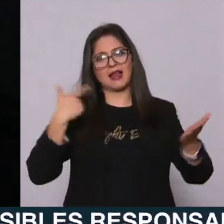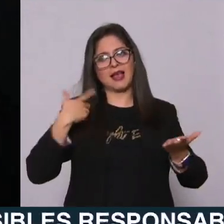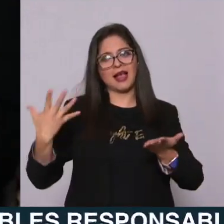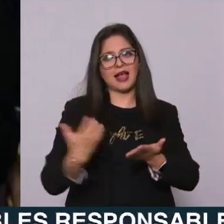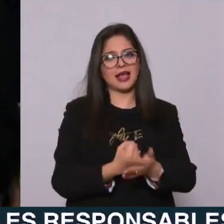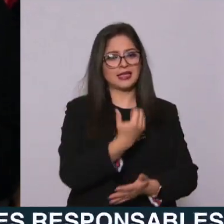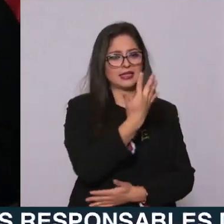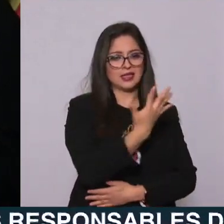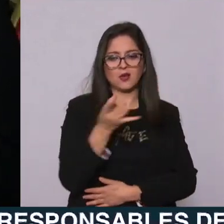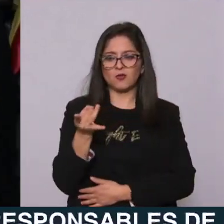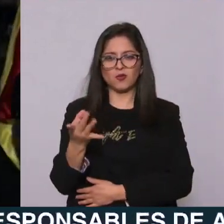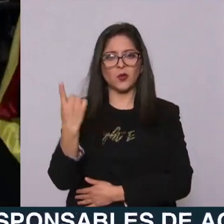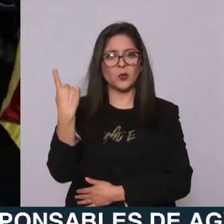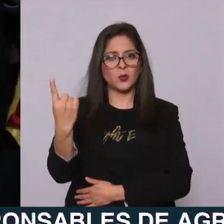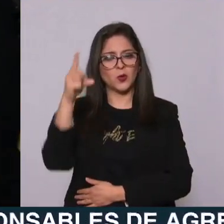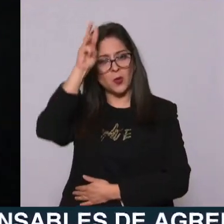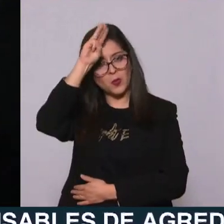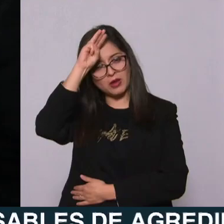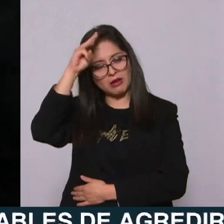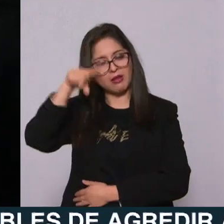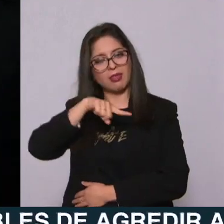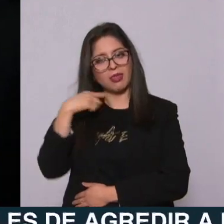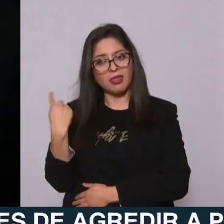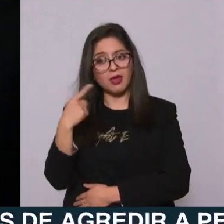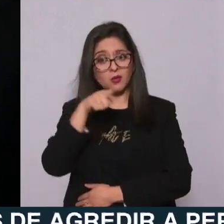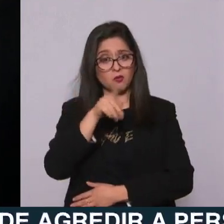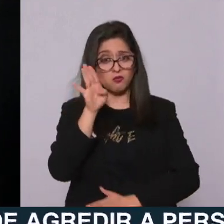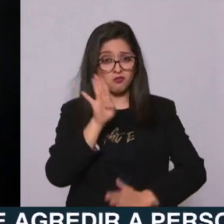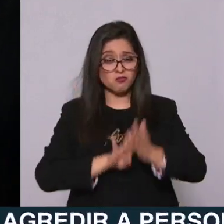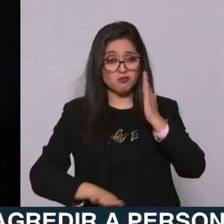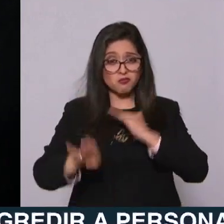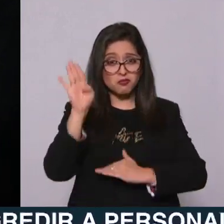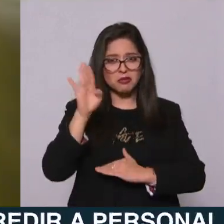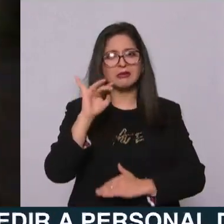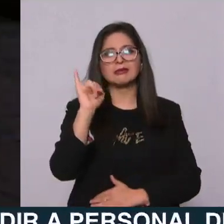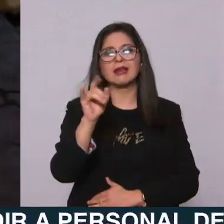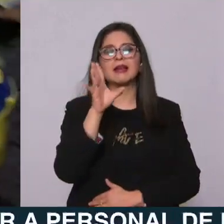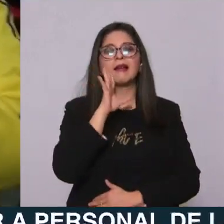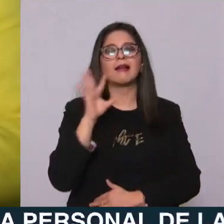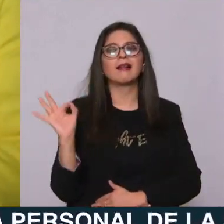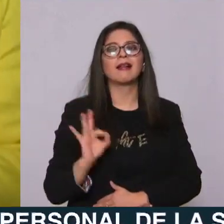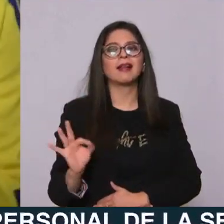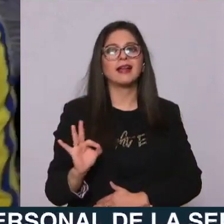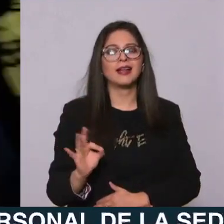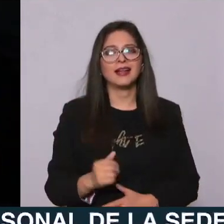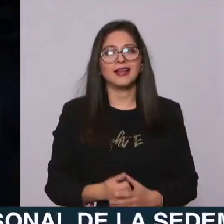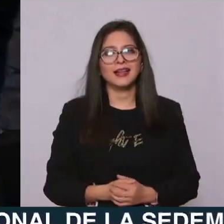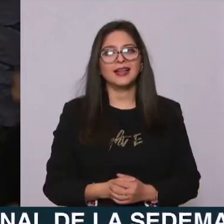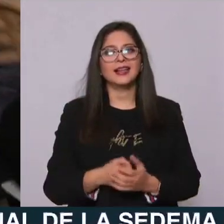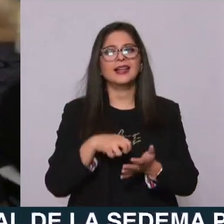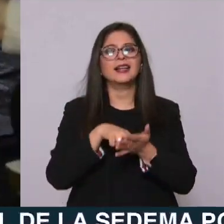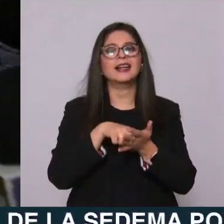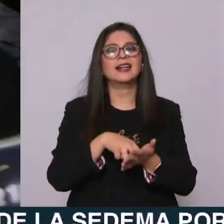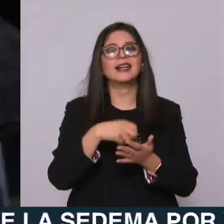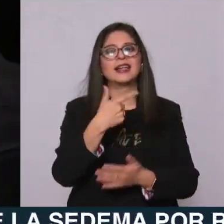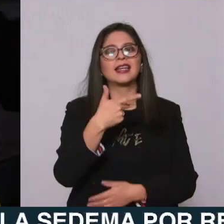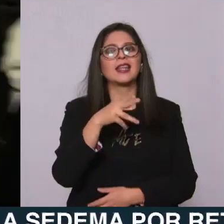5-1. ¿Van a dar la remontada esperada? Claro, sí, pero facilísimo. No suplico, Guido, no te